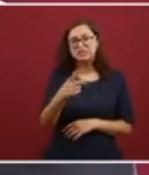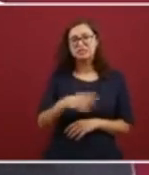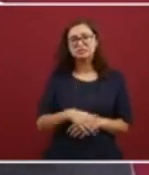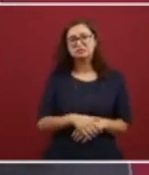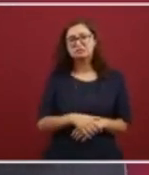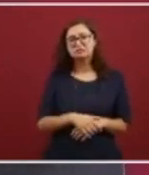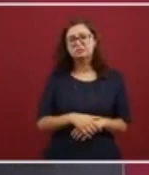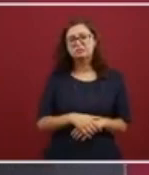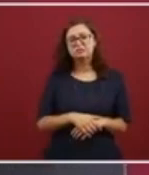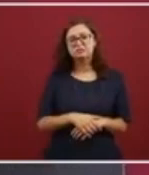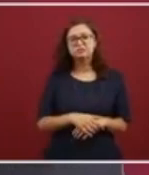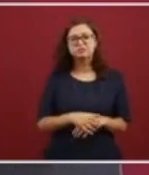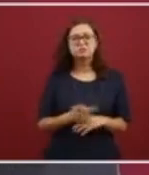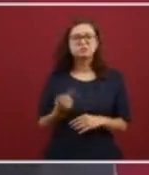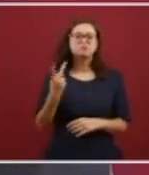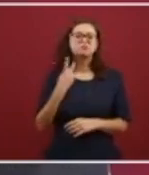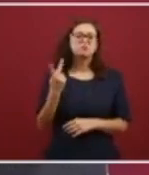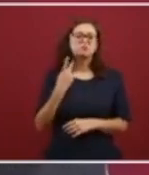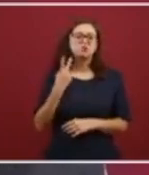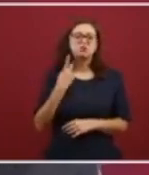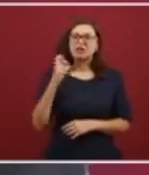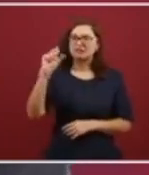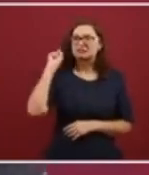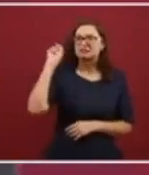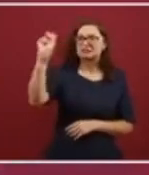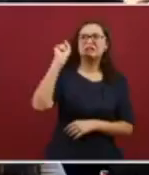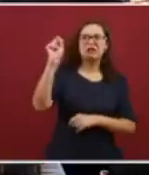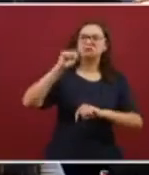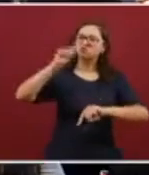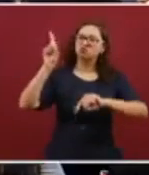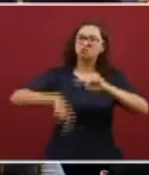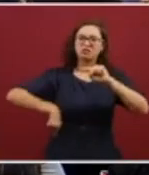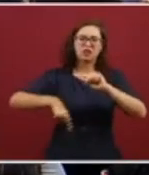pues tuvo que ver con la política privatizadora